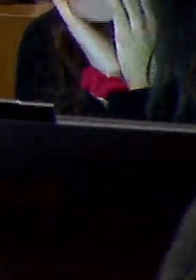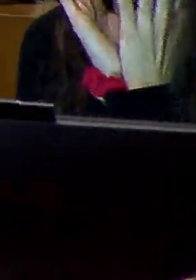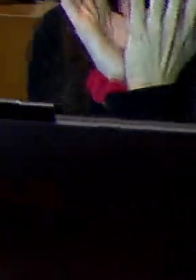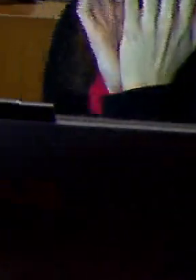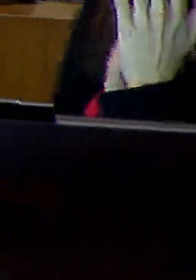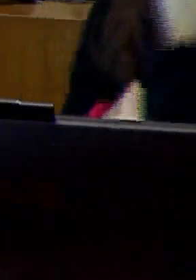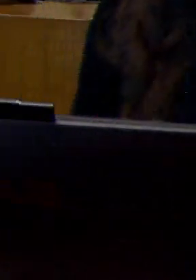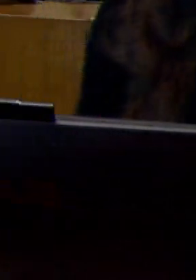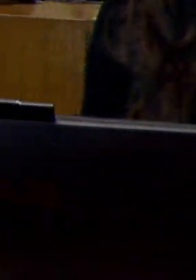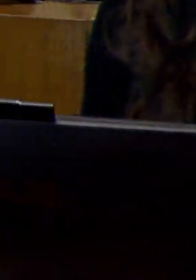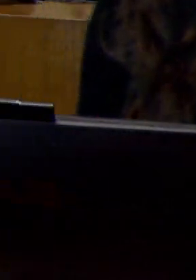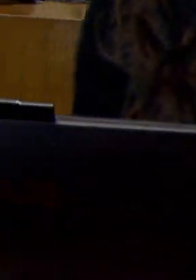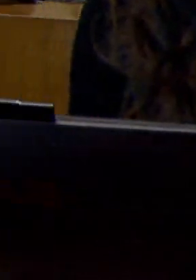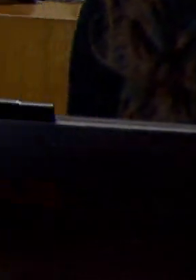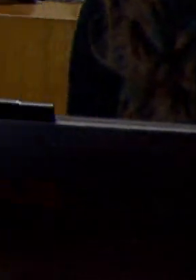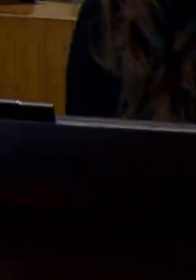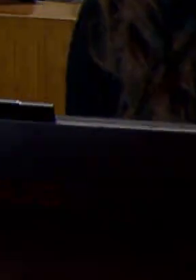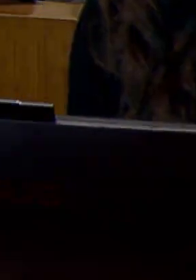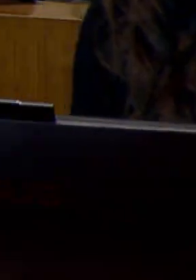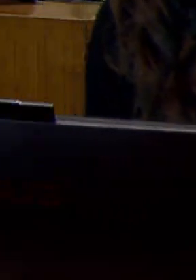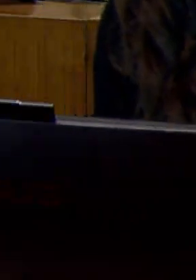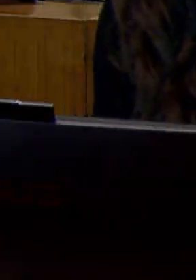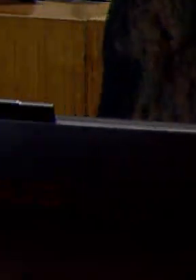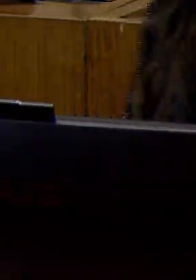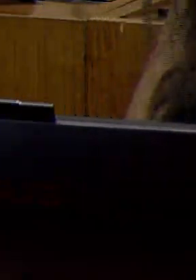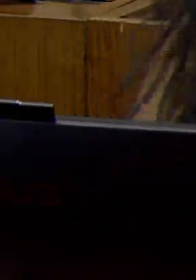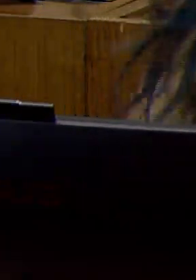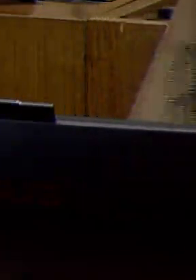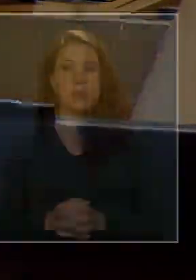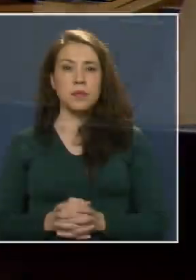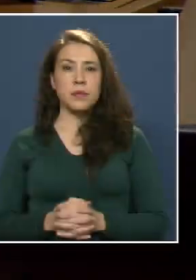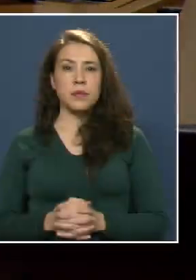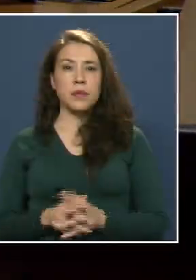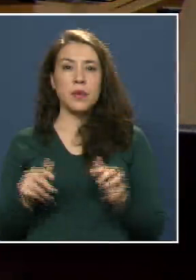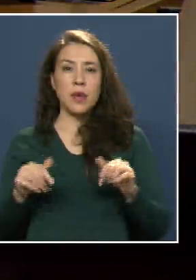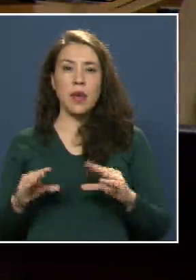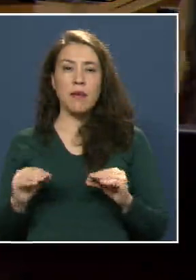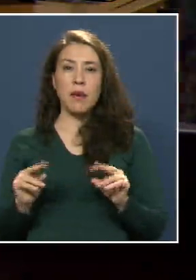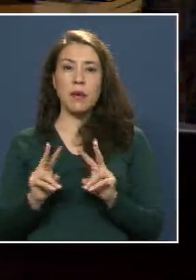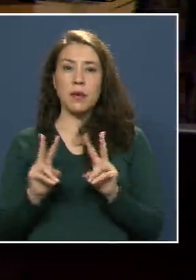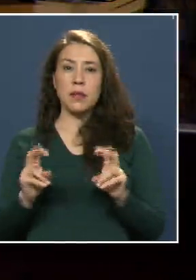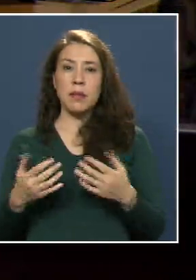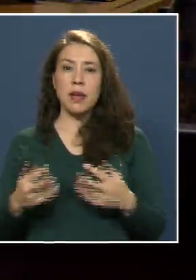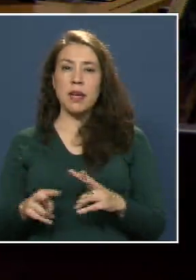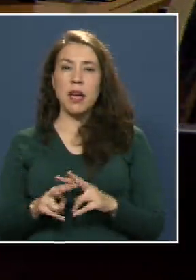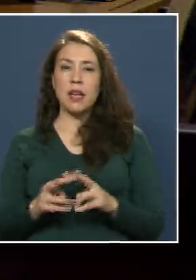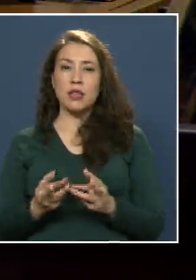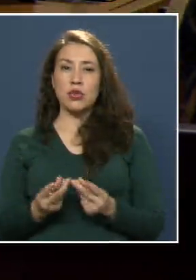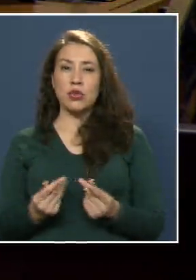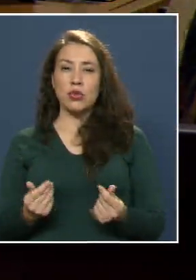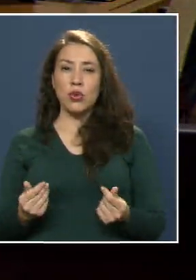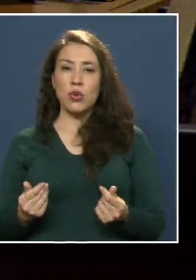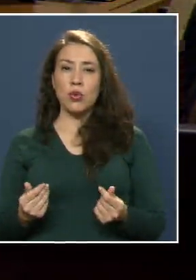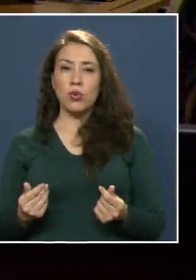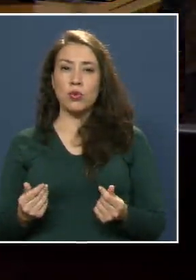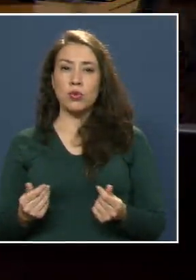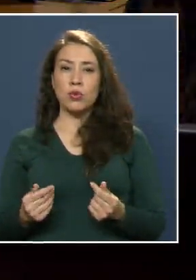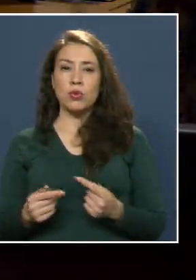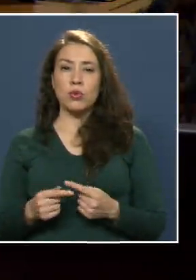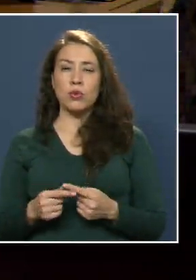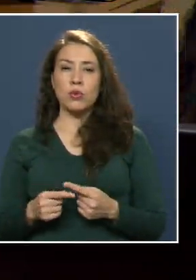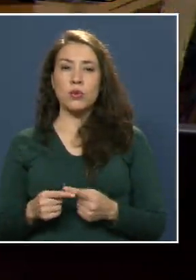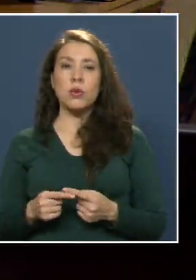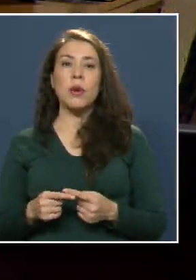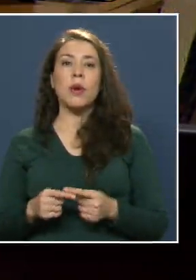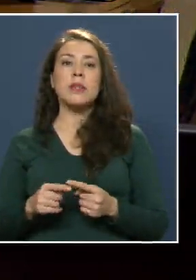Gracias, presidenta. Si hoy nos convocara a un tema que ya ha sido resuelto por la jurisprudencia, que